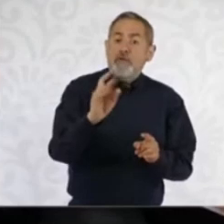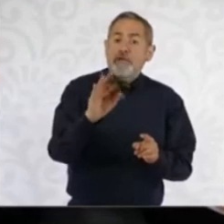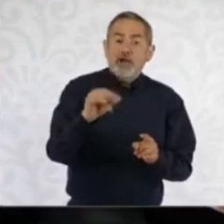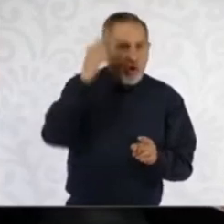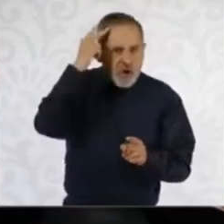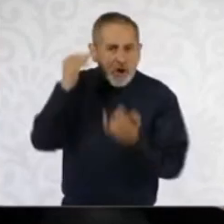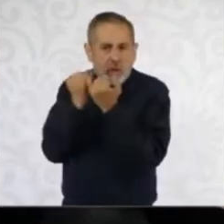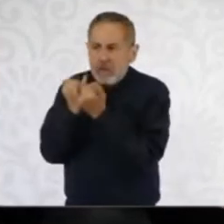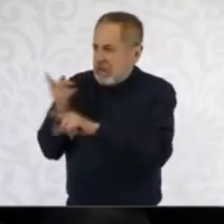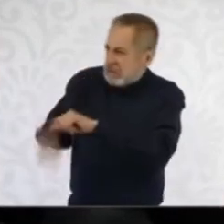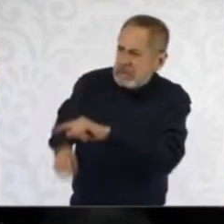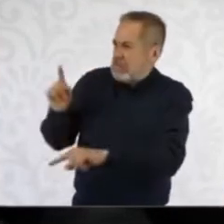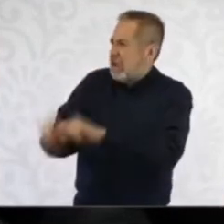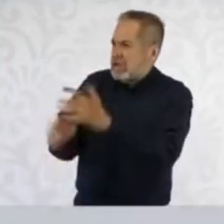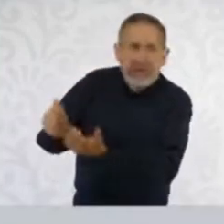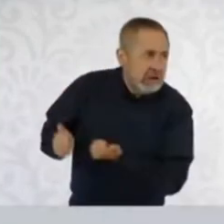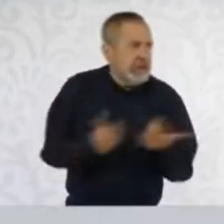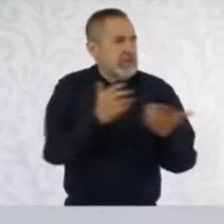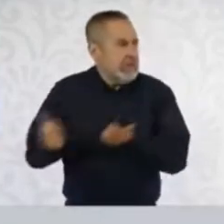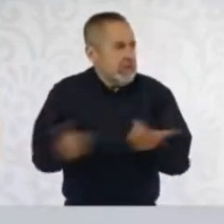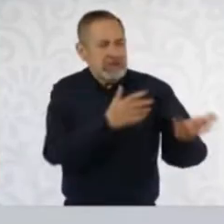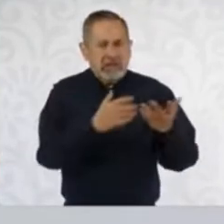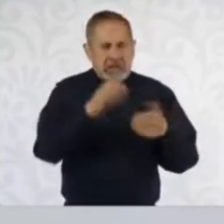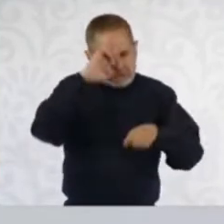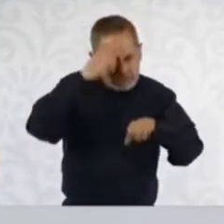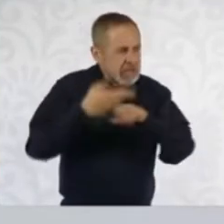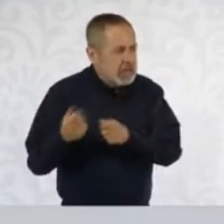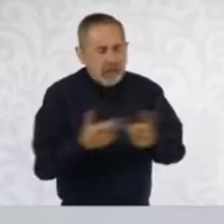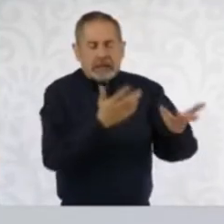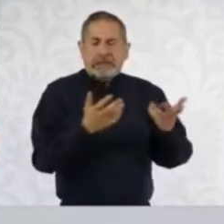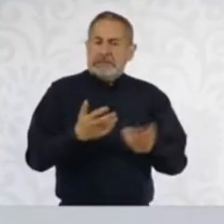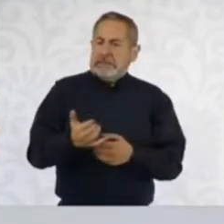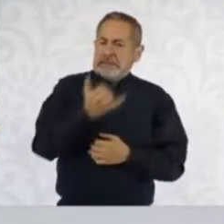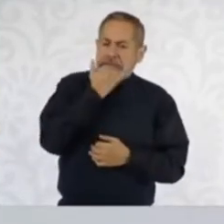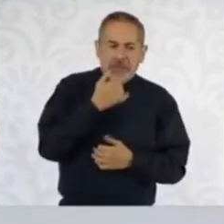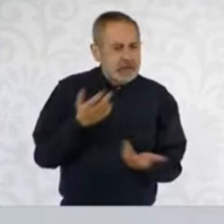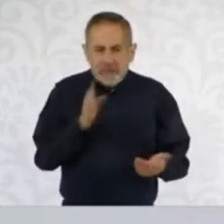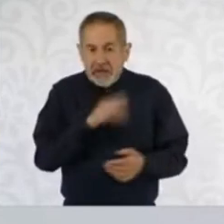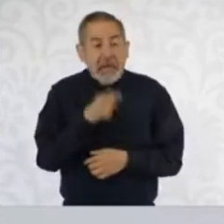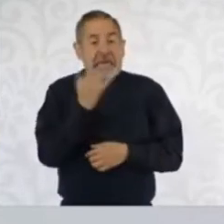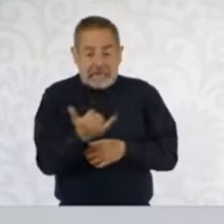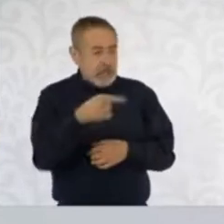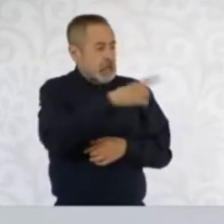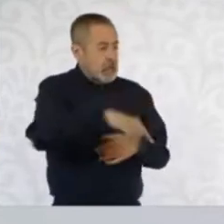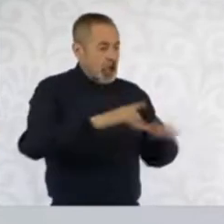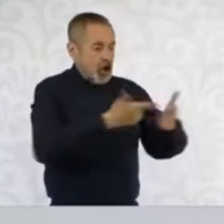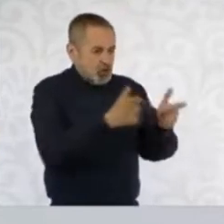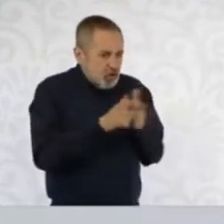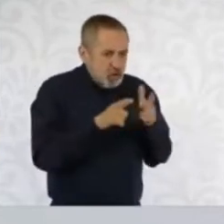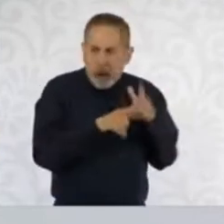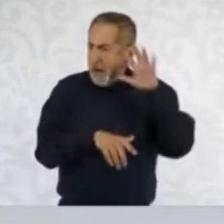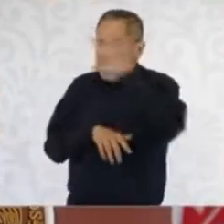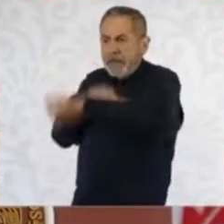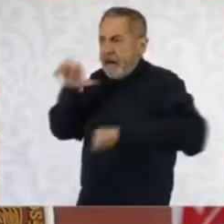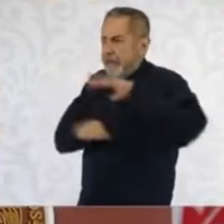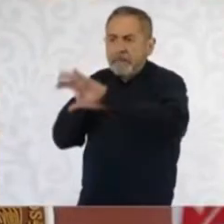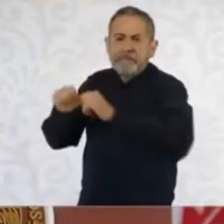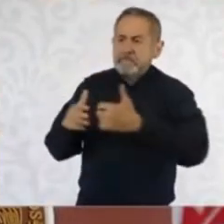Y la corrupción, el vínculo que se hizo entre un grupo que se adueñó de esas